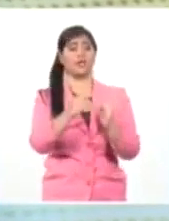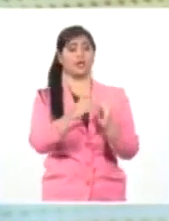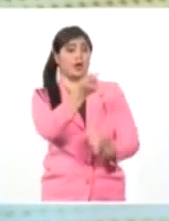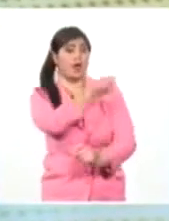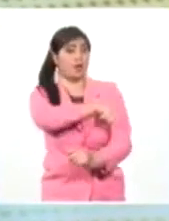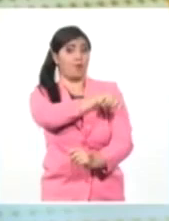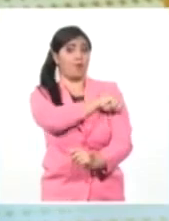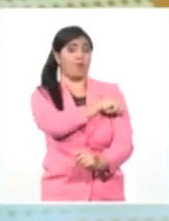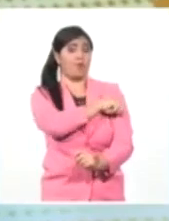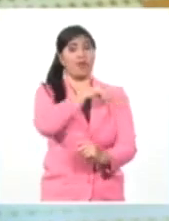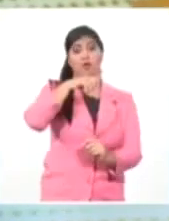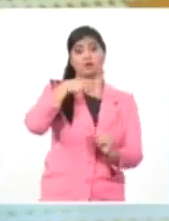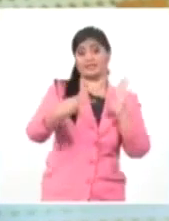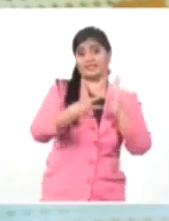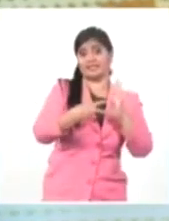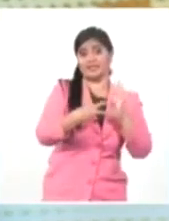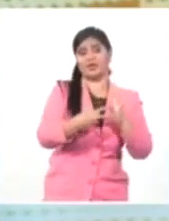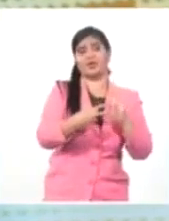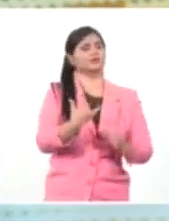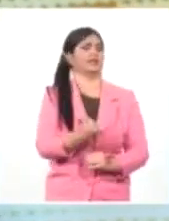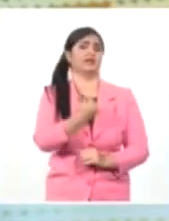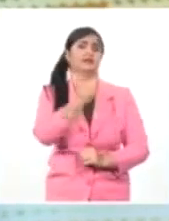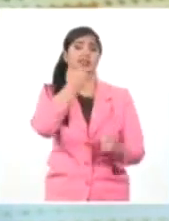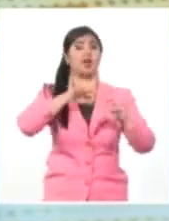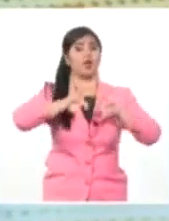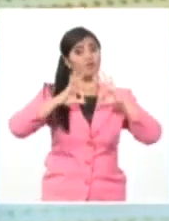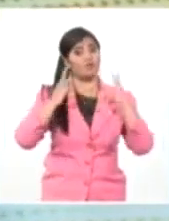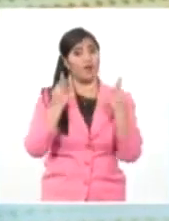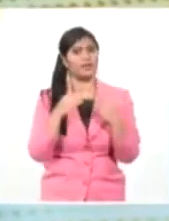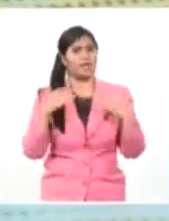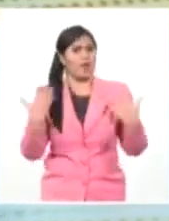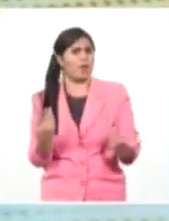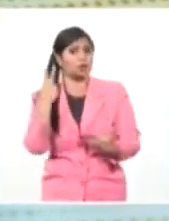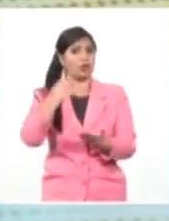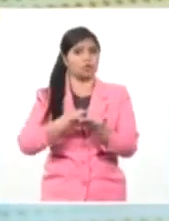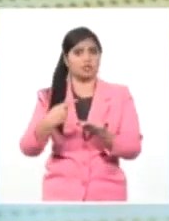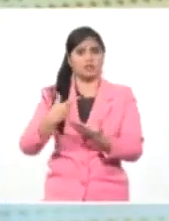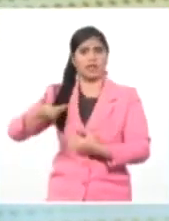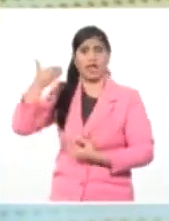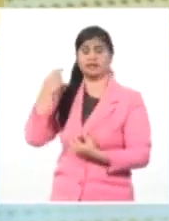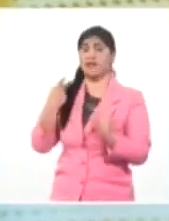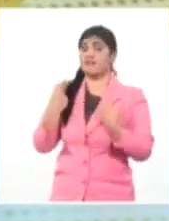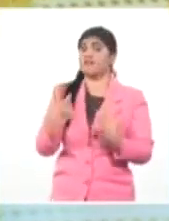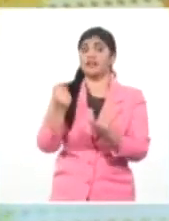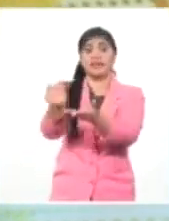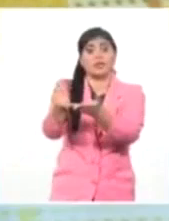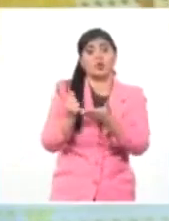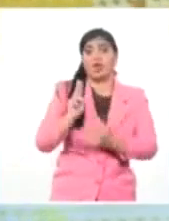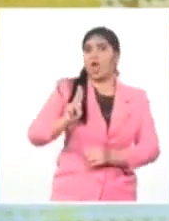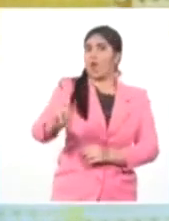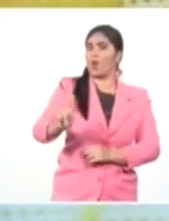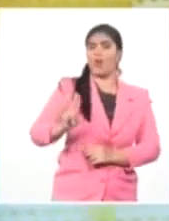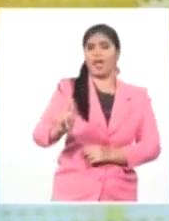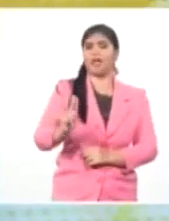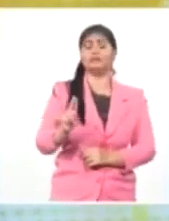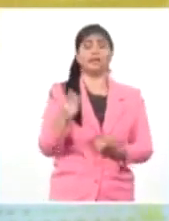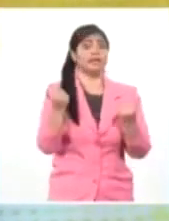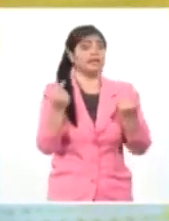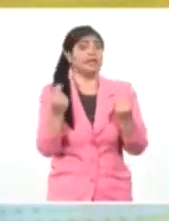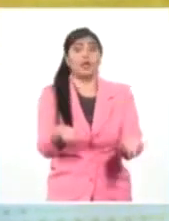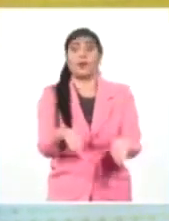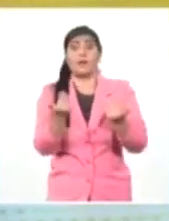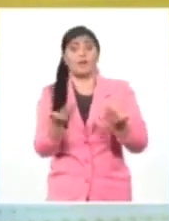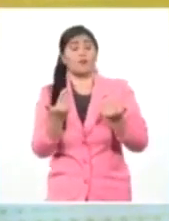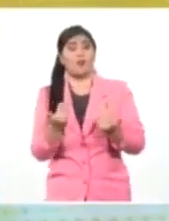resultado afectados por los terremotos registrados hace 2 semanas y se precisa ayuda urgente. La situación se complejiza luego